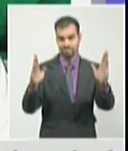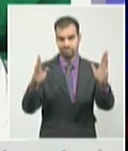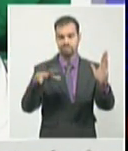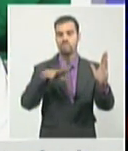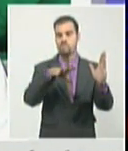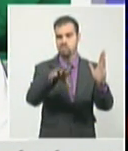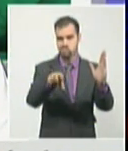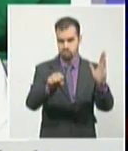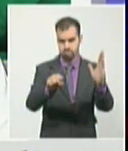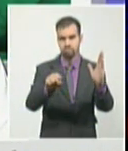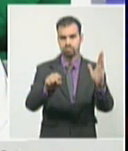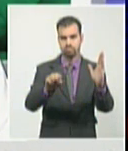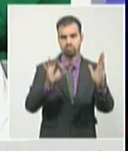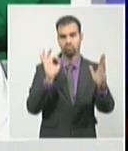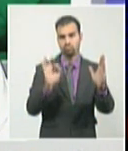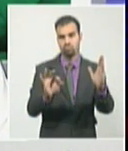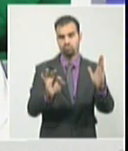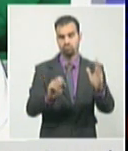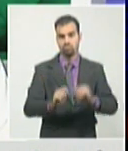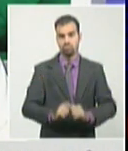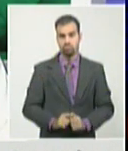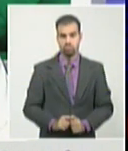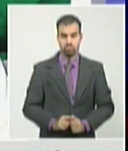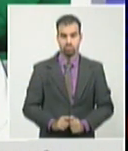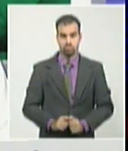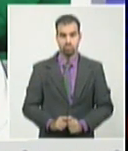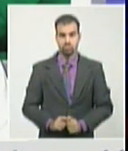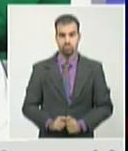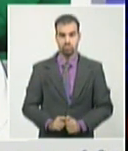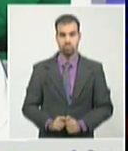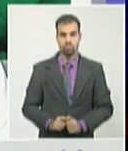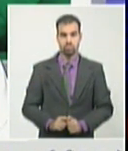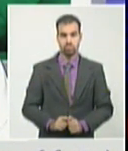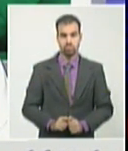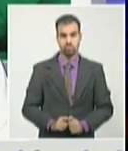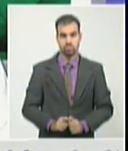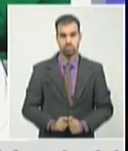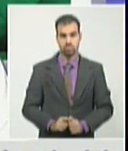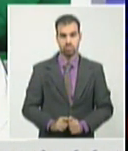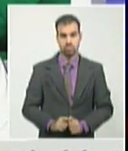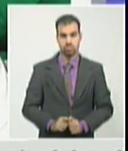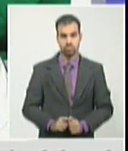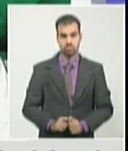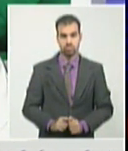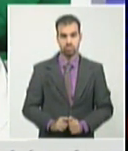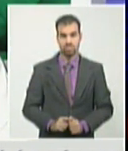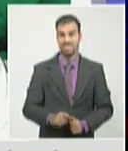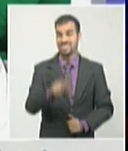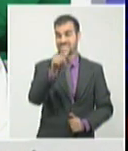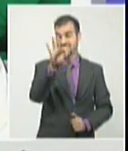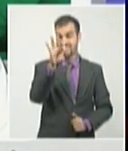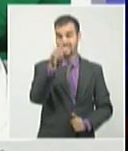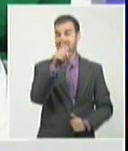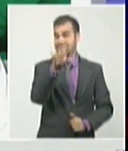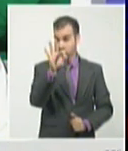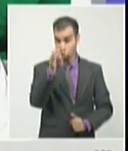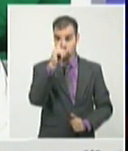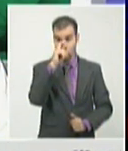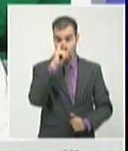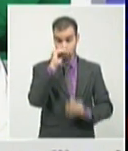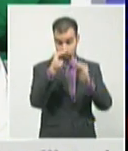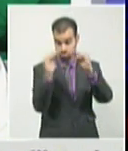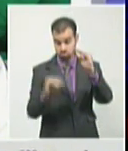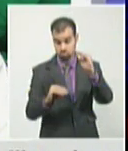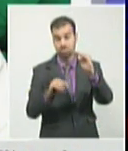en edades pediátricas 18 años y menos y menos que han sido confirmados con la